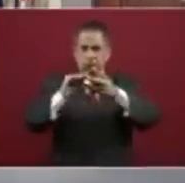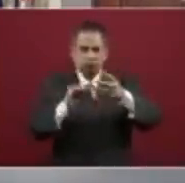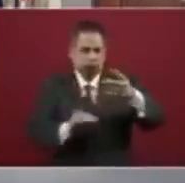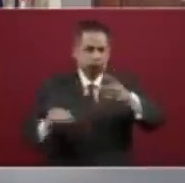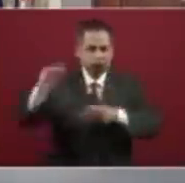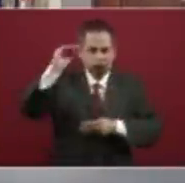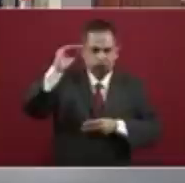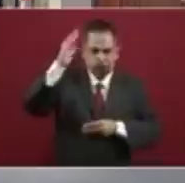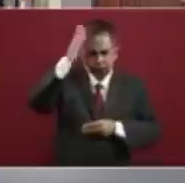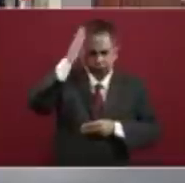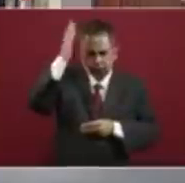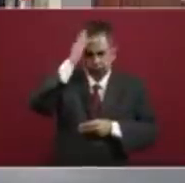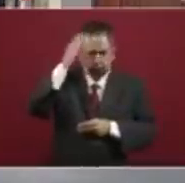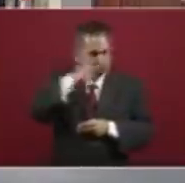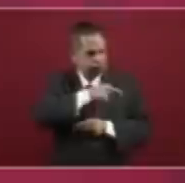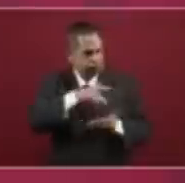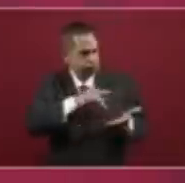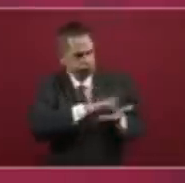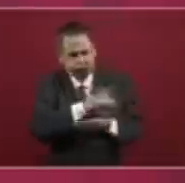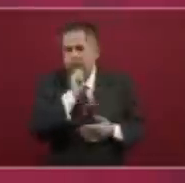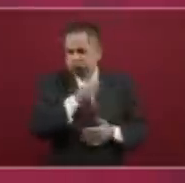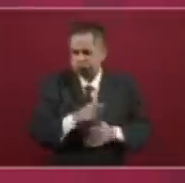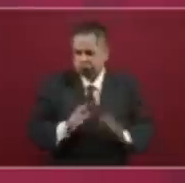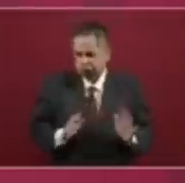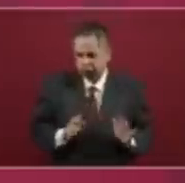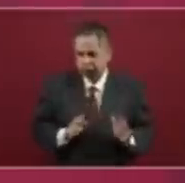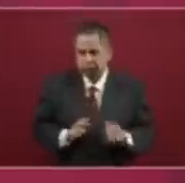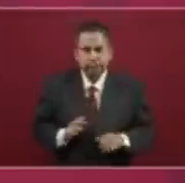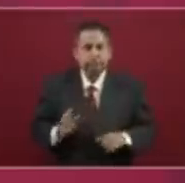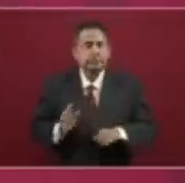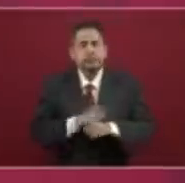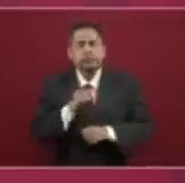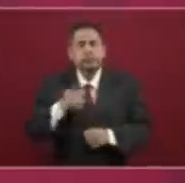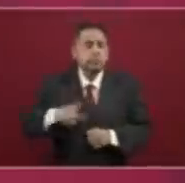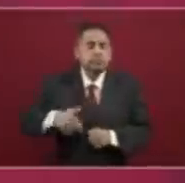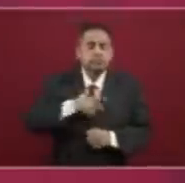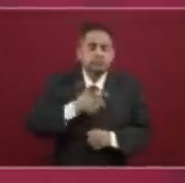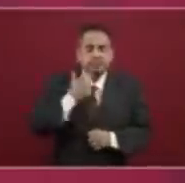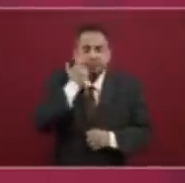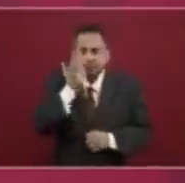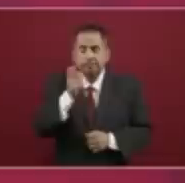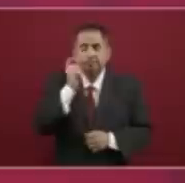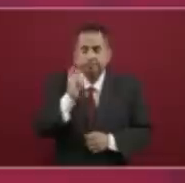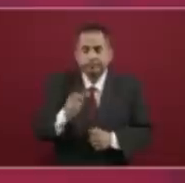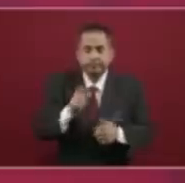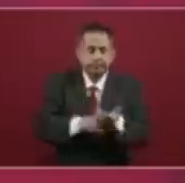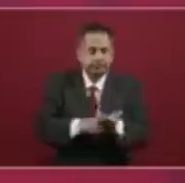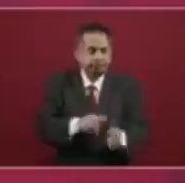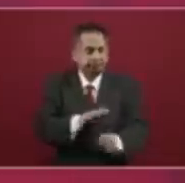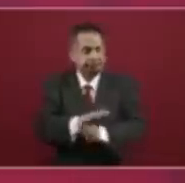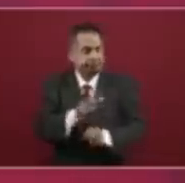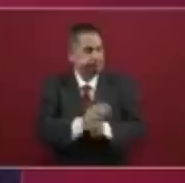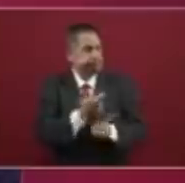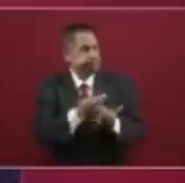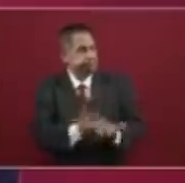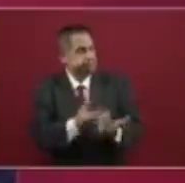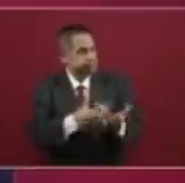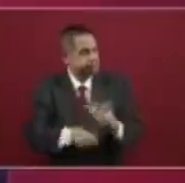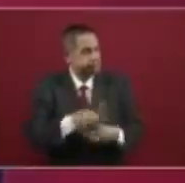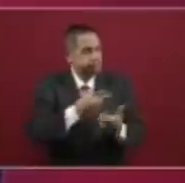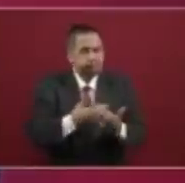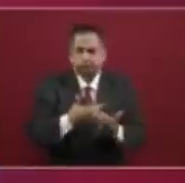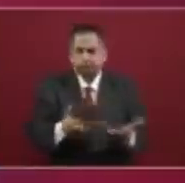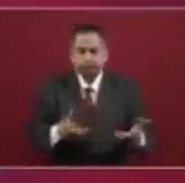grandes, porque lo que queremos es ser autosuficientes y